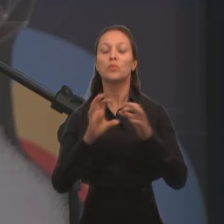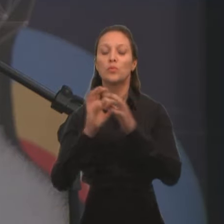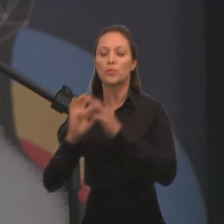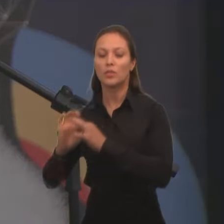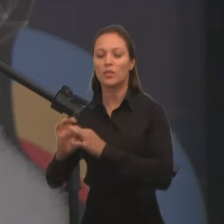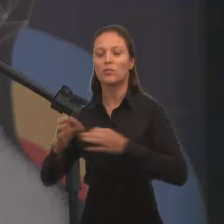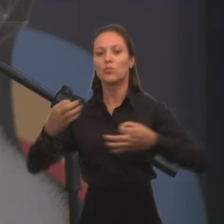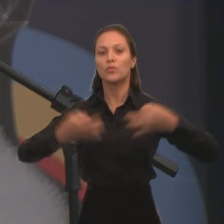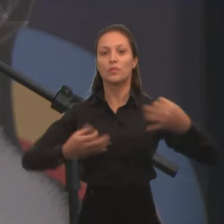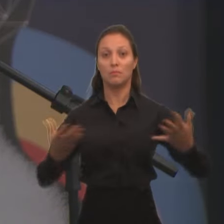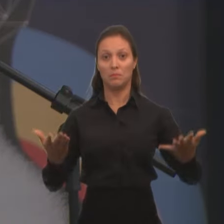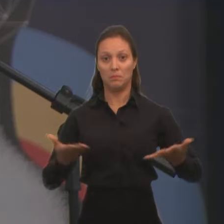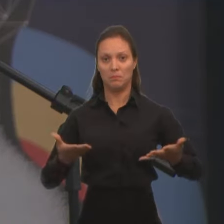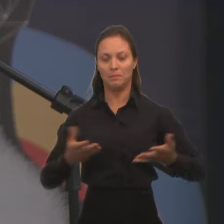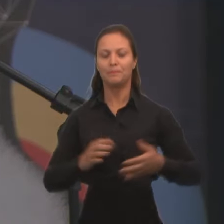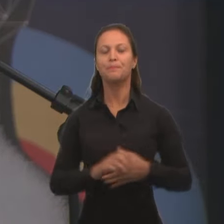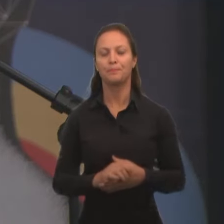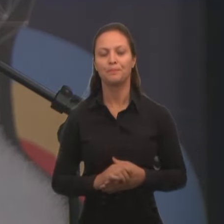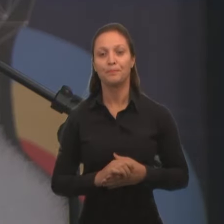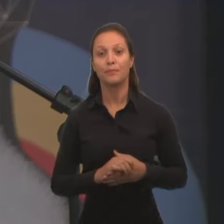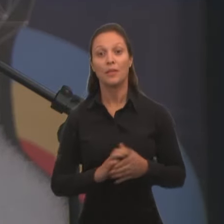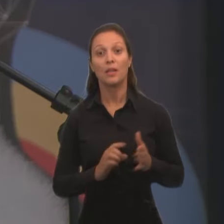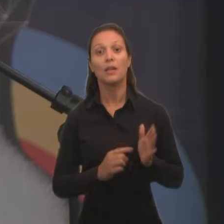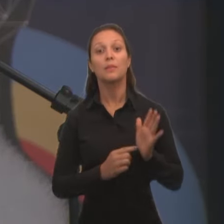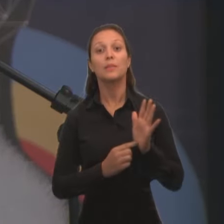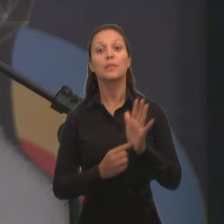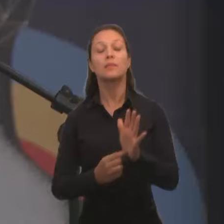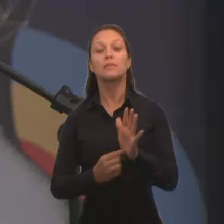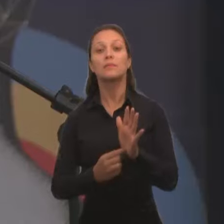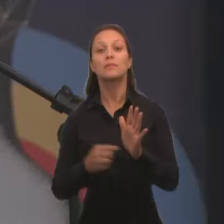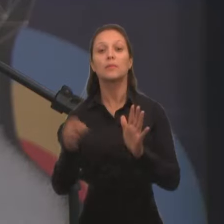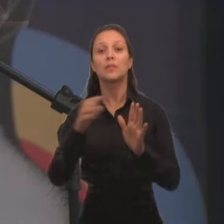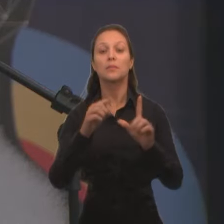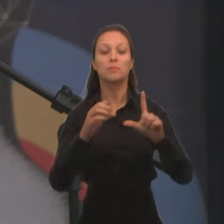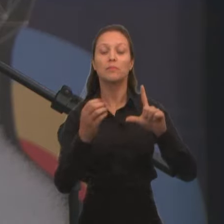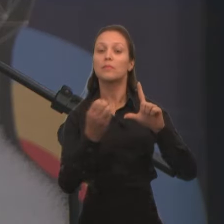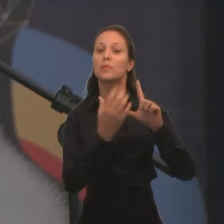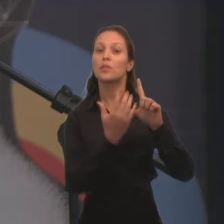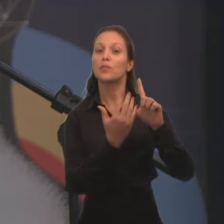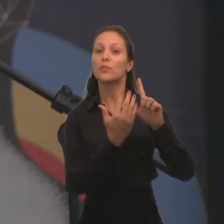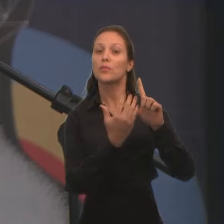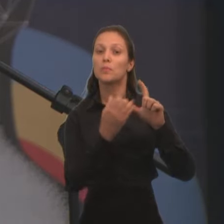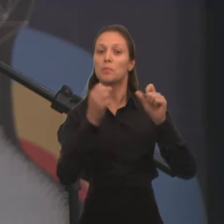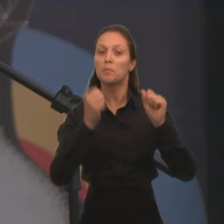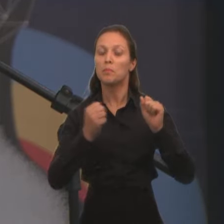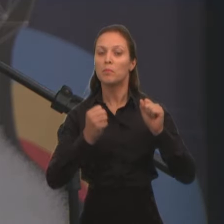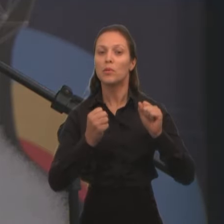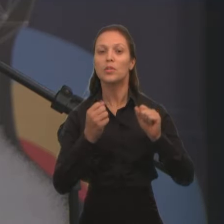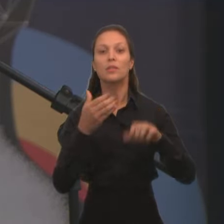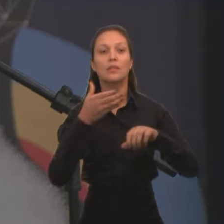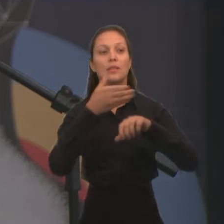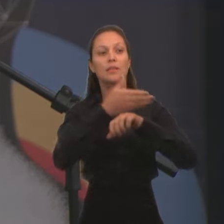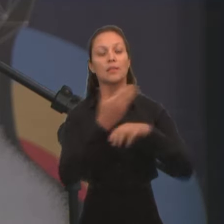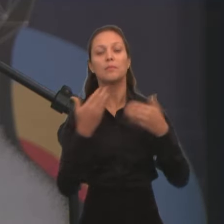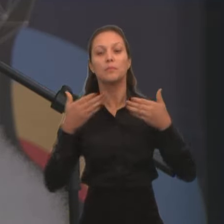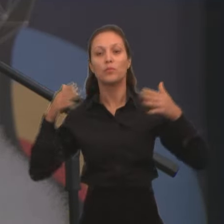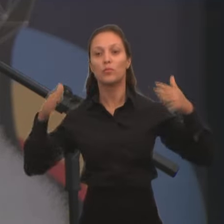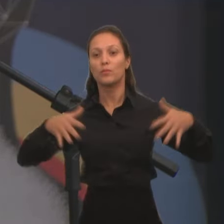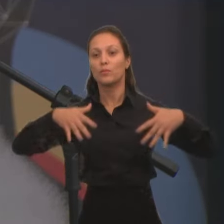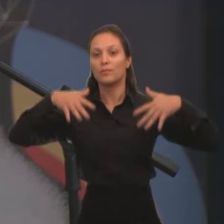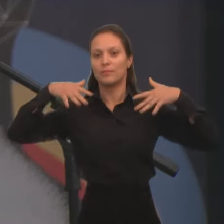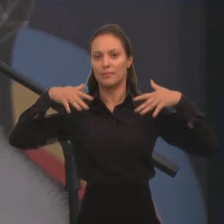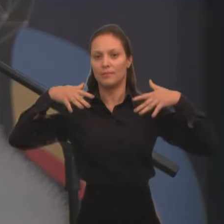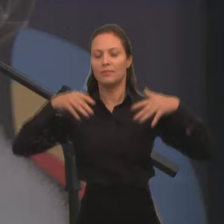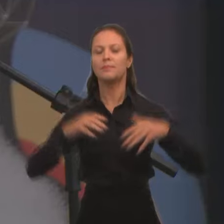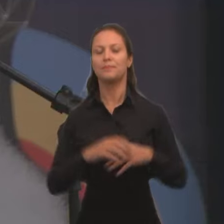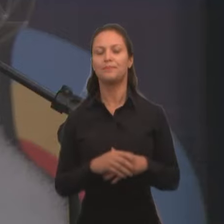em el contexto jurídico actual. Destacamos que el registro de presencia está disponible a través del QR code que está en